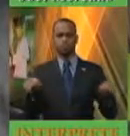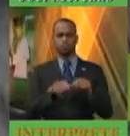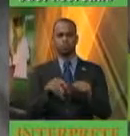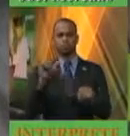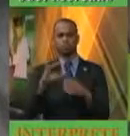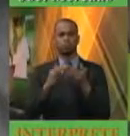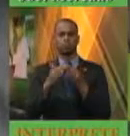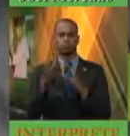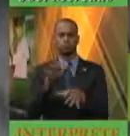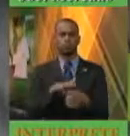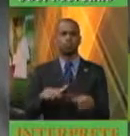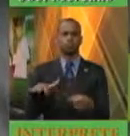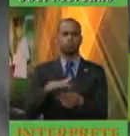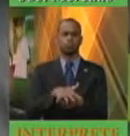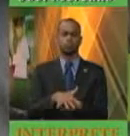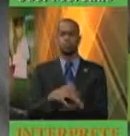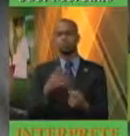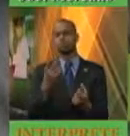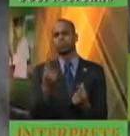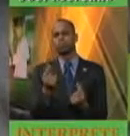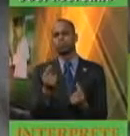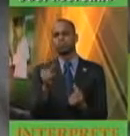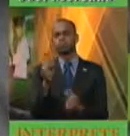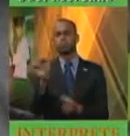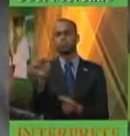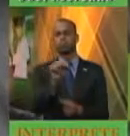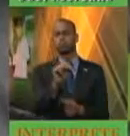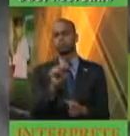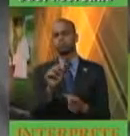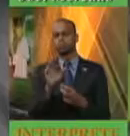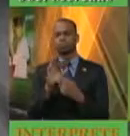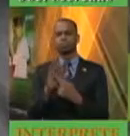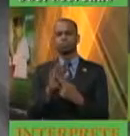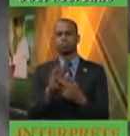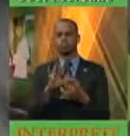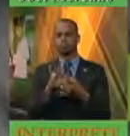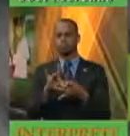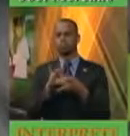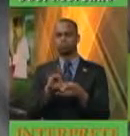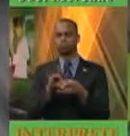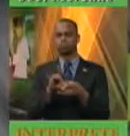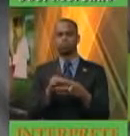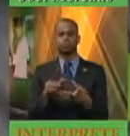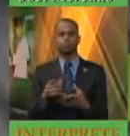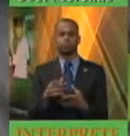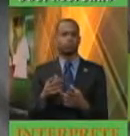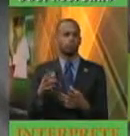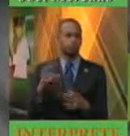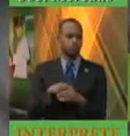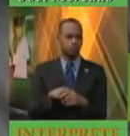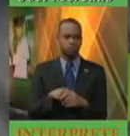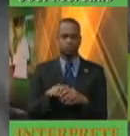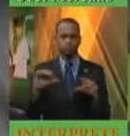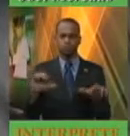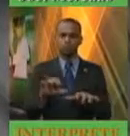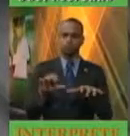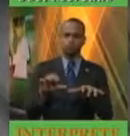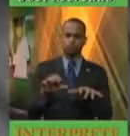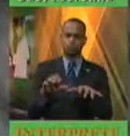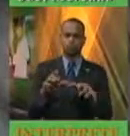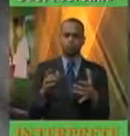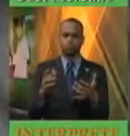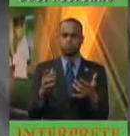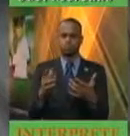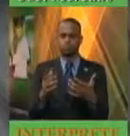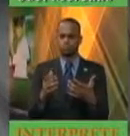esas comunidades. Esa representación de enlaces, que es una modalidad que ha surgido